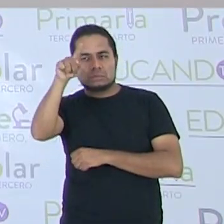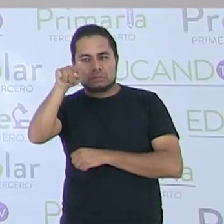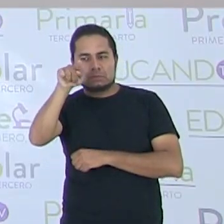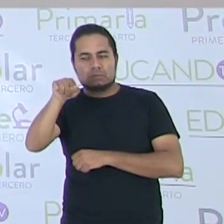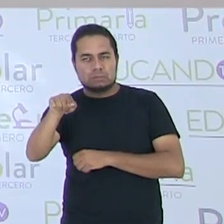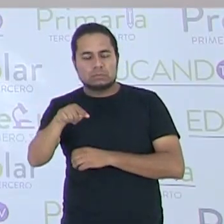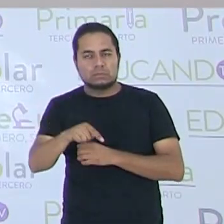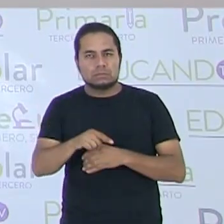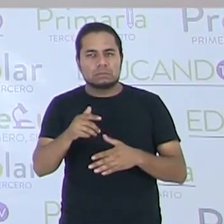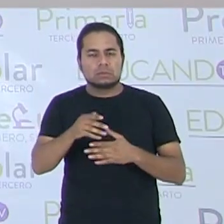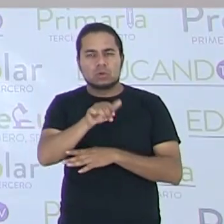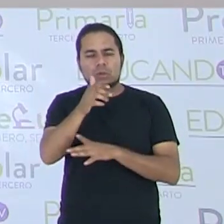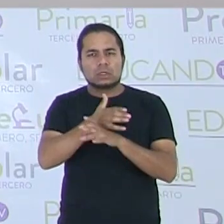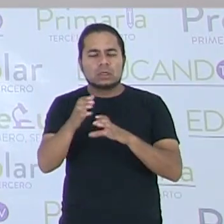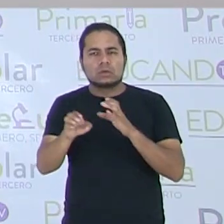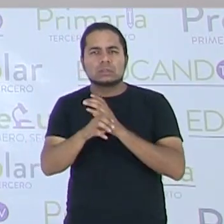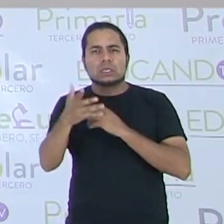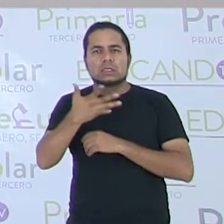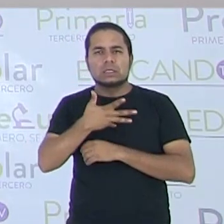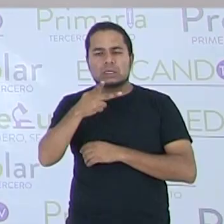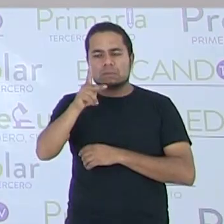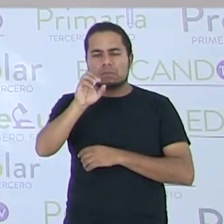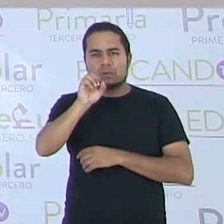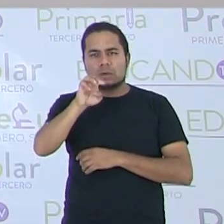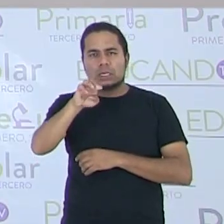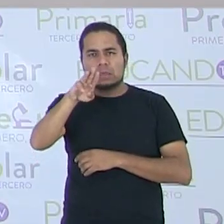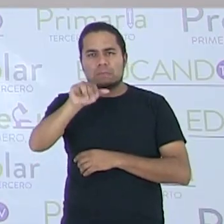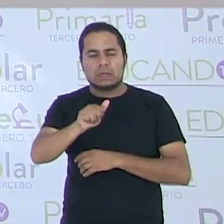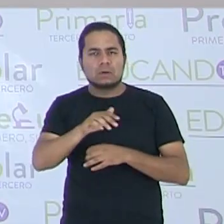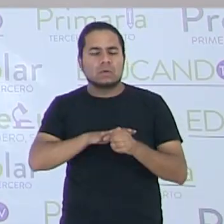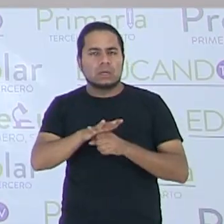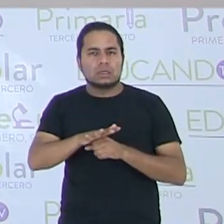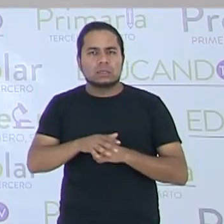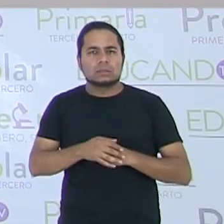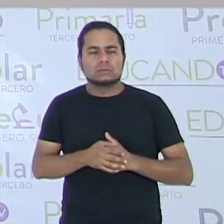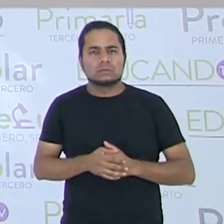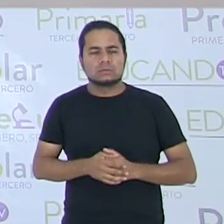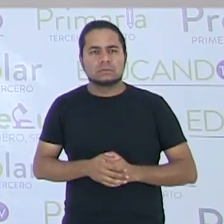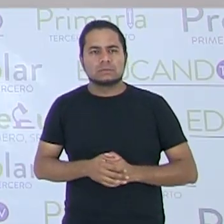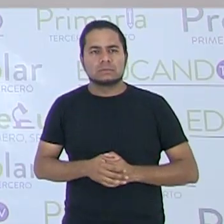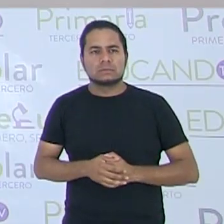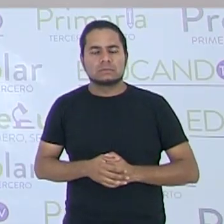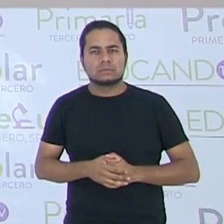Ahora, ¿qué más tienen los poemas? Los poemas tienen